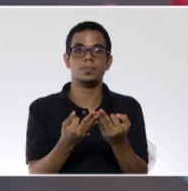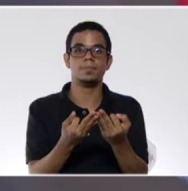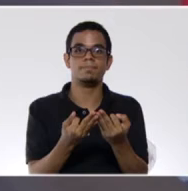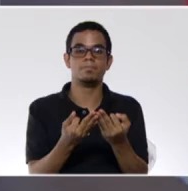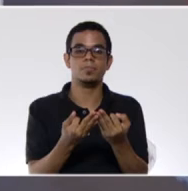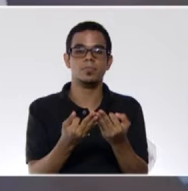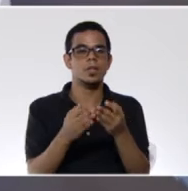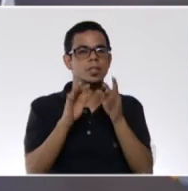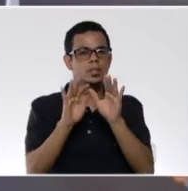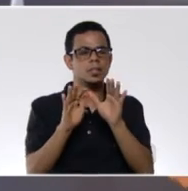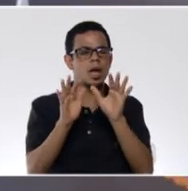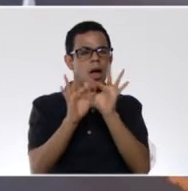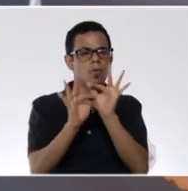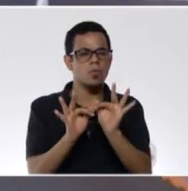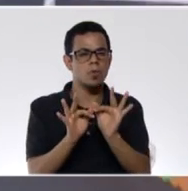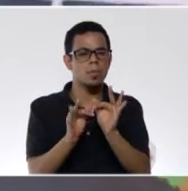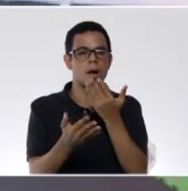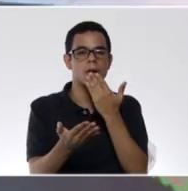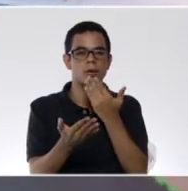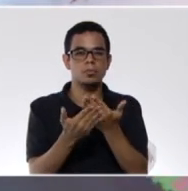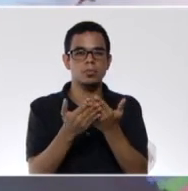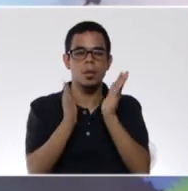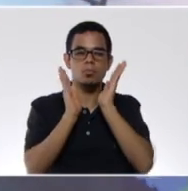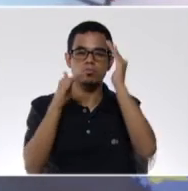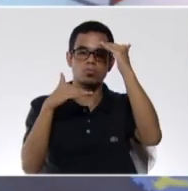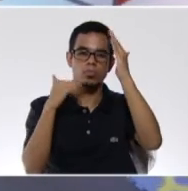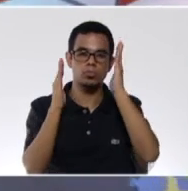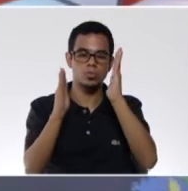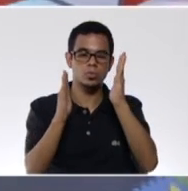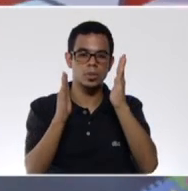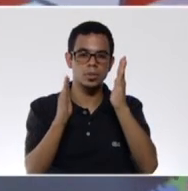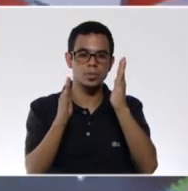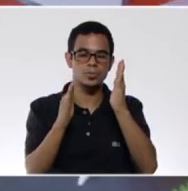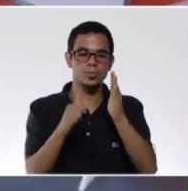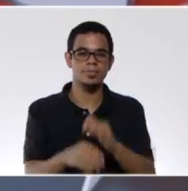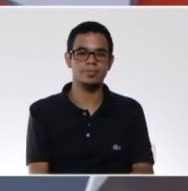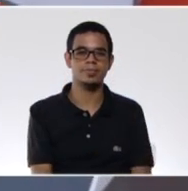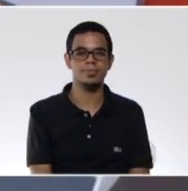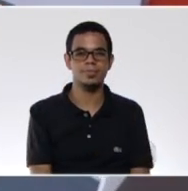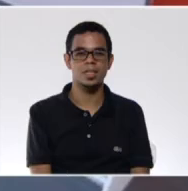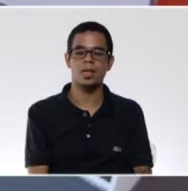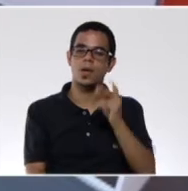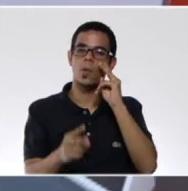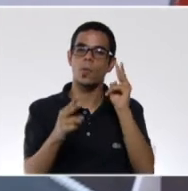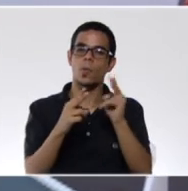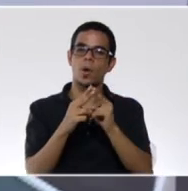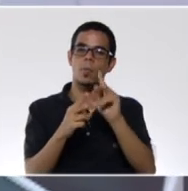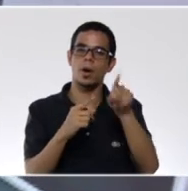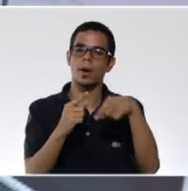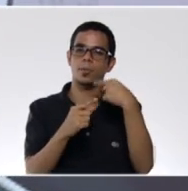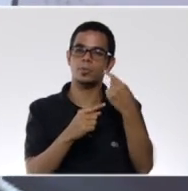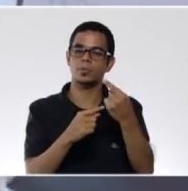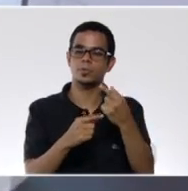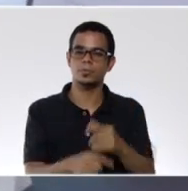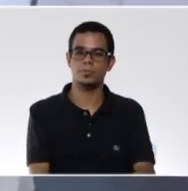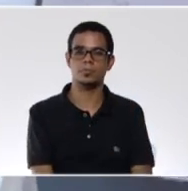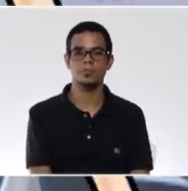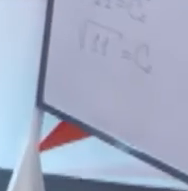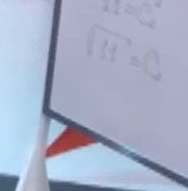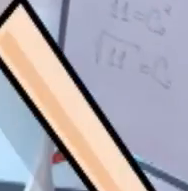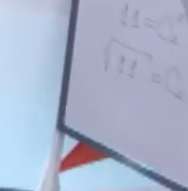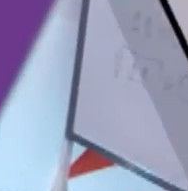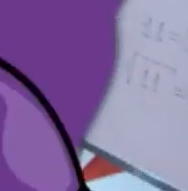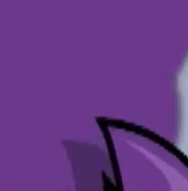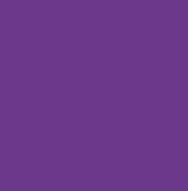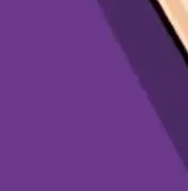esta forma, por su atención, 1.000.000 de gracias y será hasta un próximo encuentro.